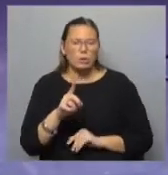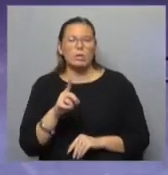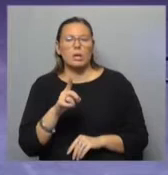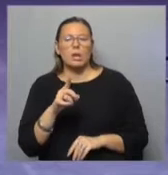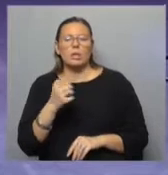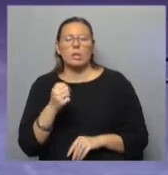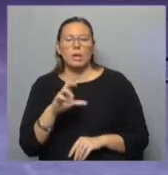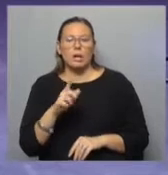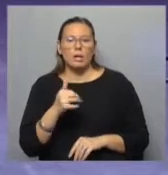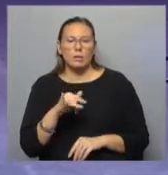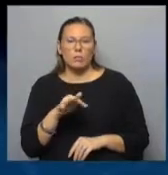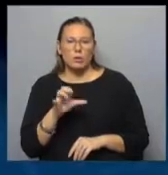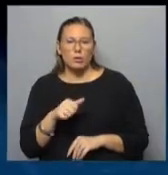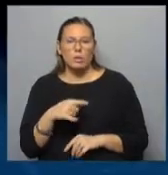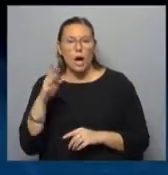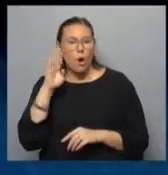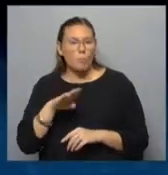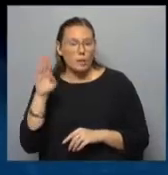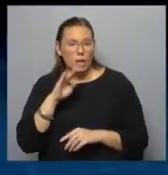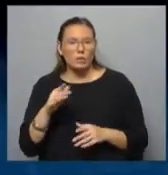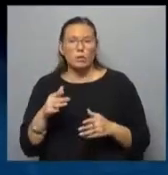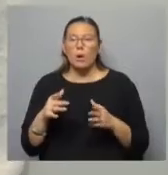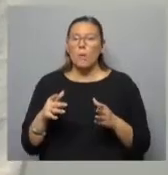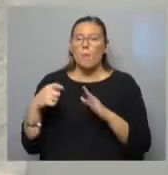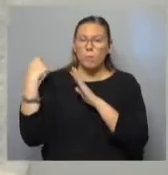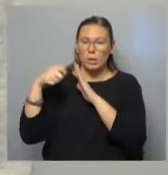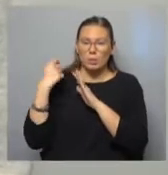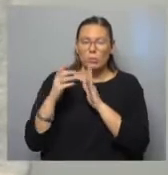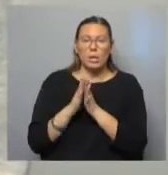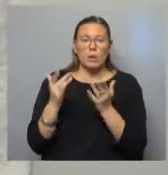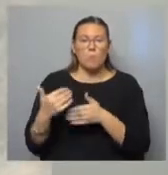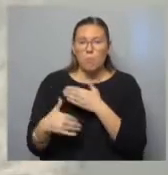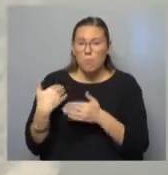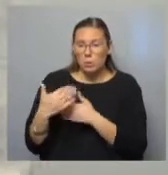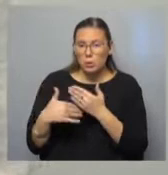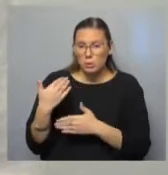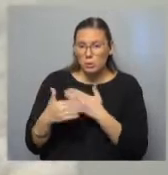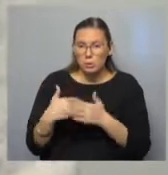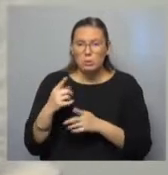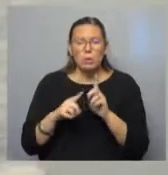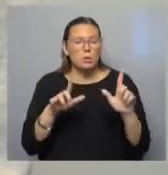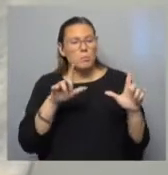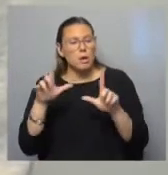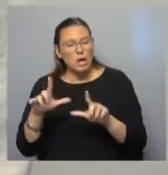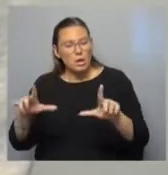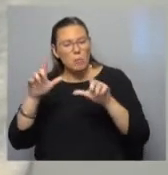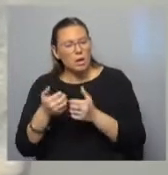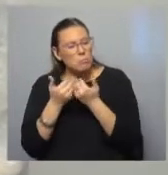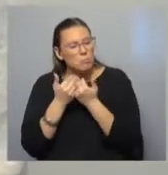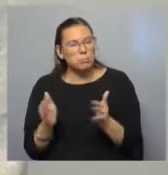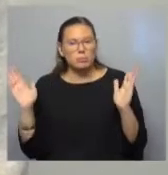homenajeando a películas y libros que tanto nos gustan. Entonces ahí comenzó un proceso de algunas imágenes, apareció una imagen